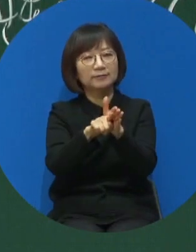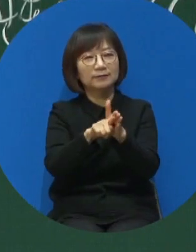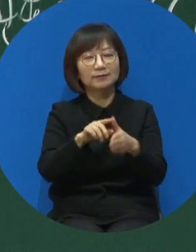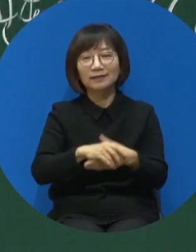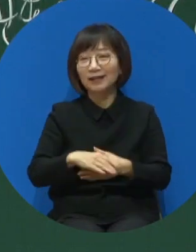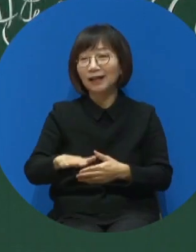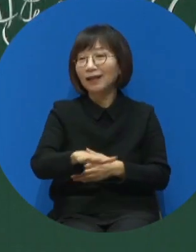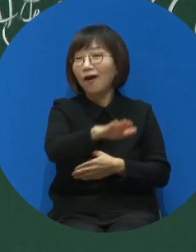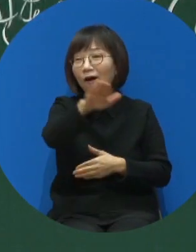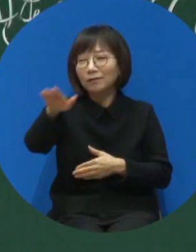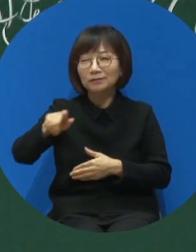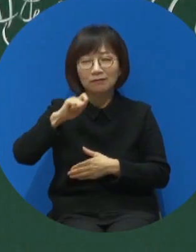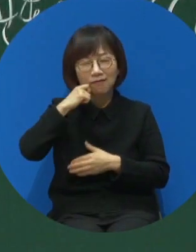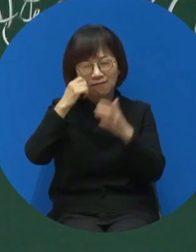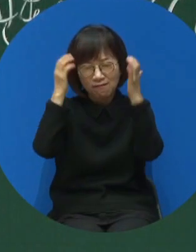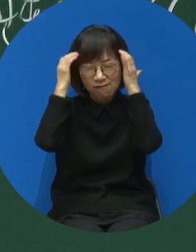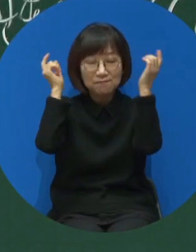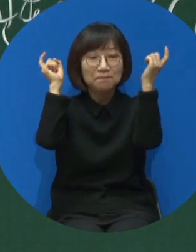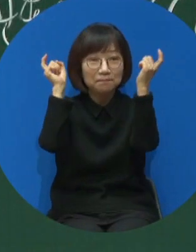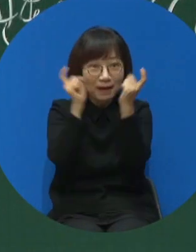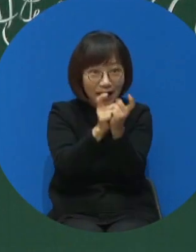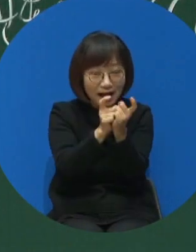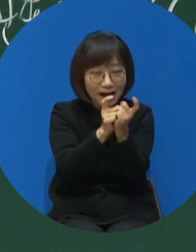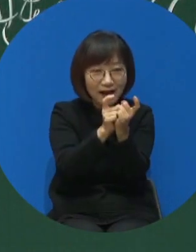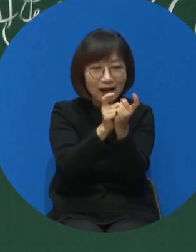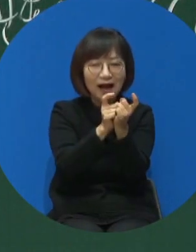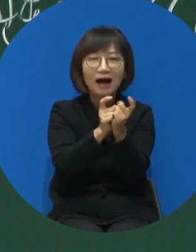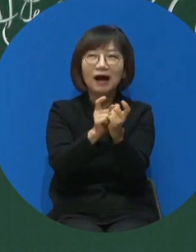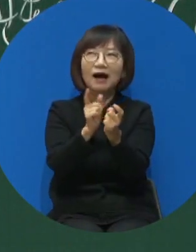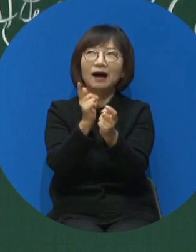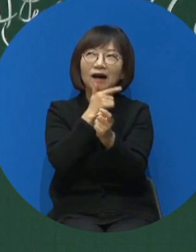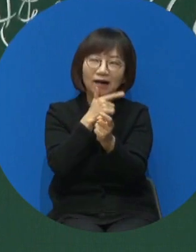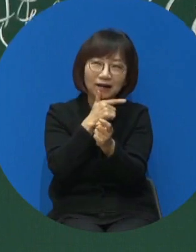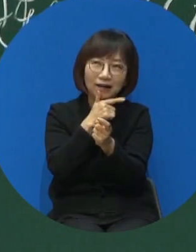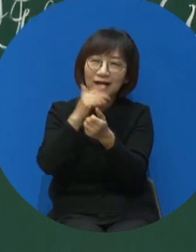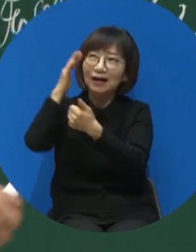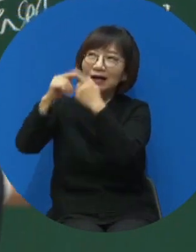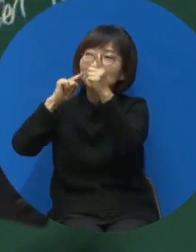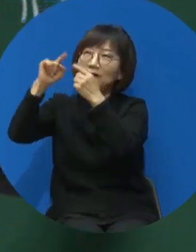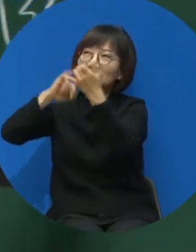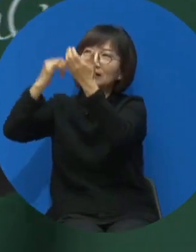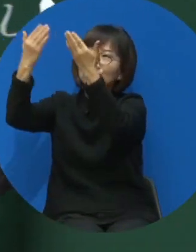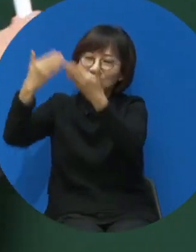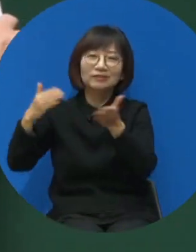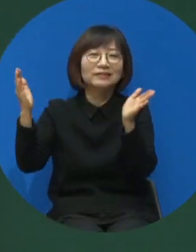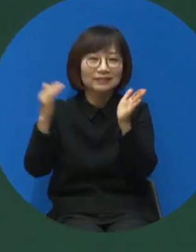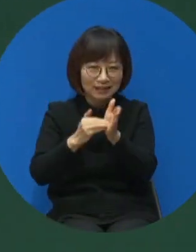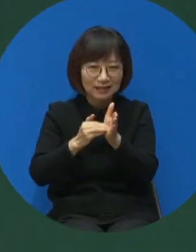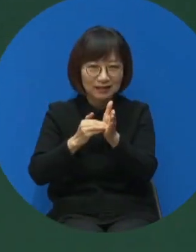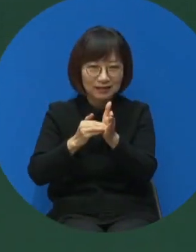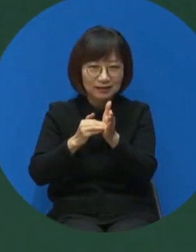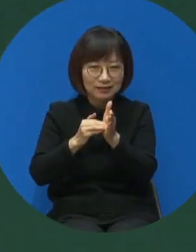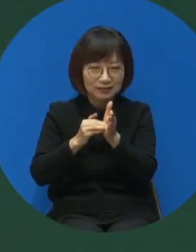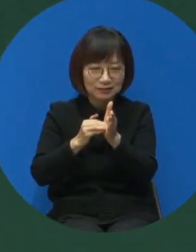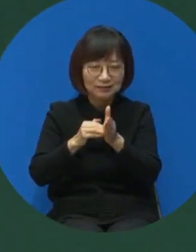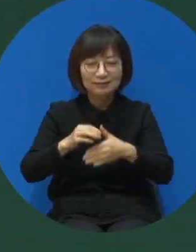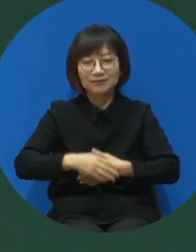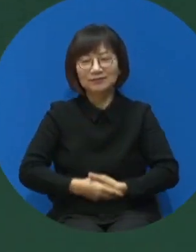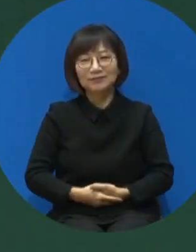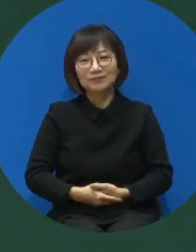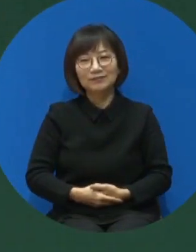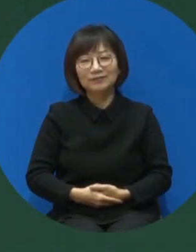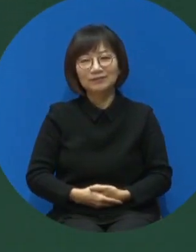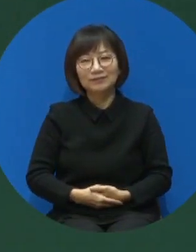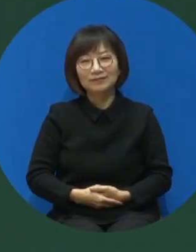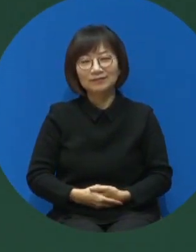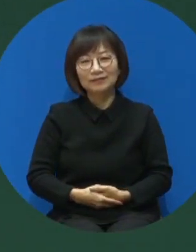toreo mi voto no index on jan al anime donde aquí y metal jamario que ustedes tengan una dificultad quiere decir que el pacto de dios ha descendido en